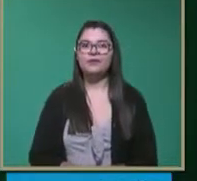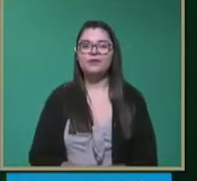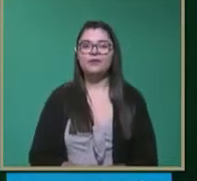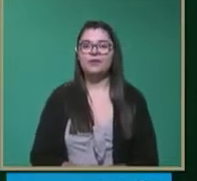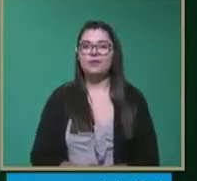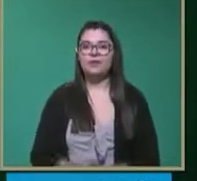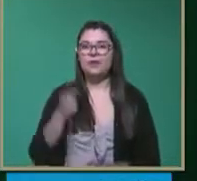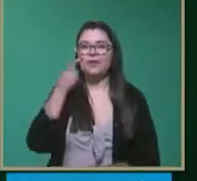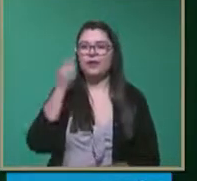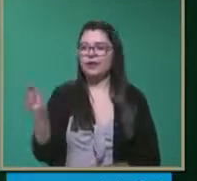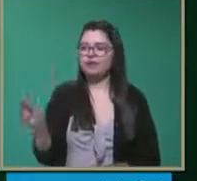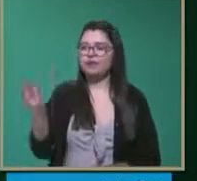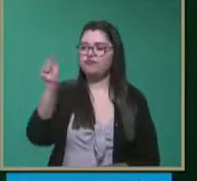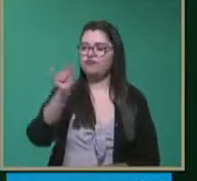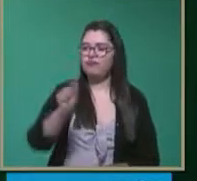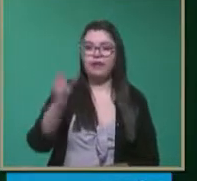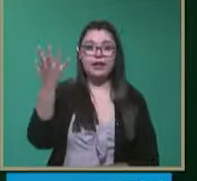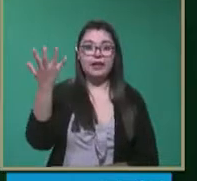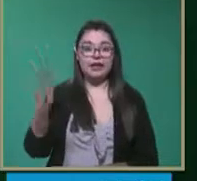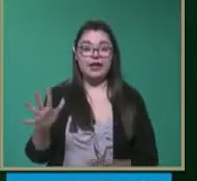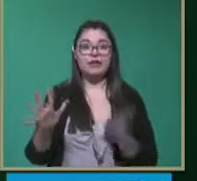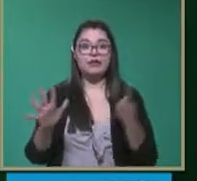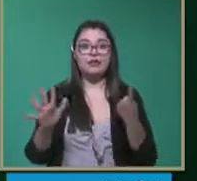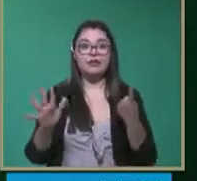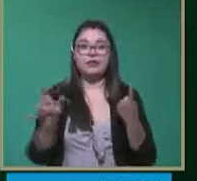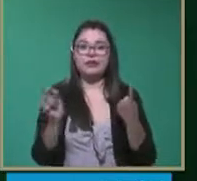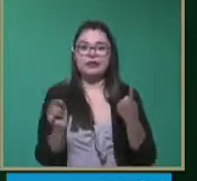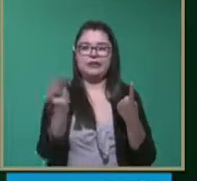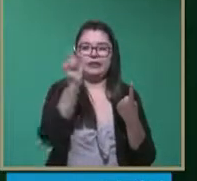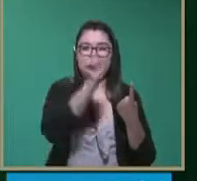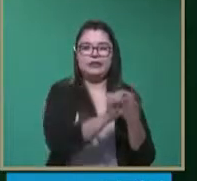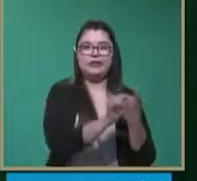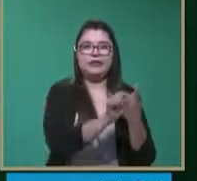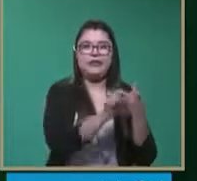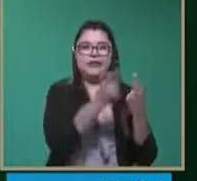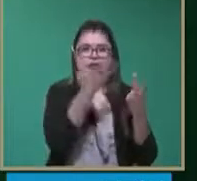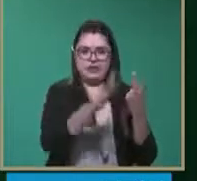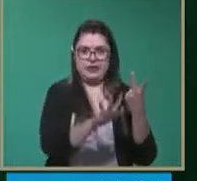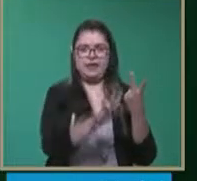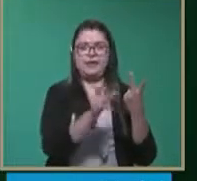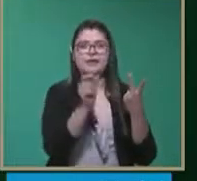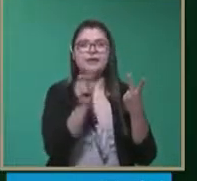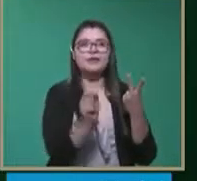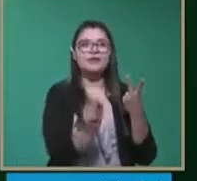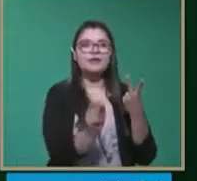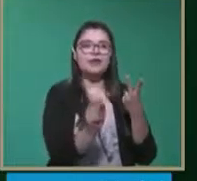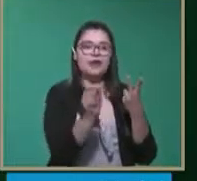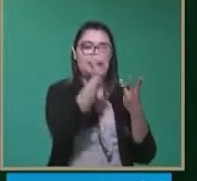este salto es 1. Y te llegamos del 67, si a